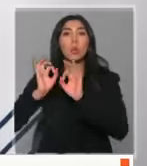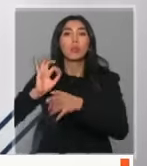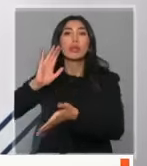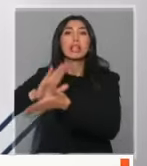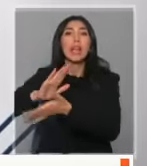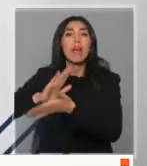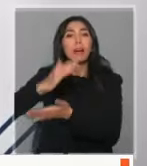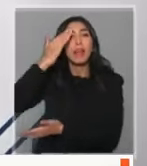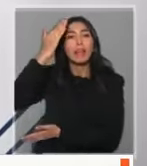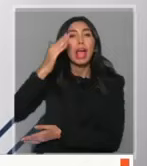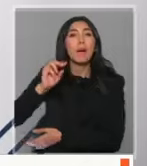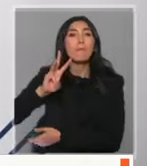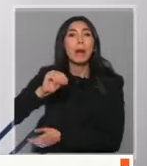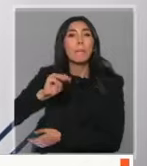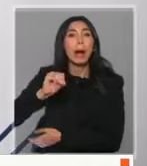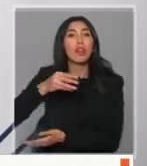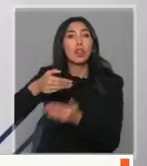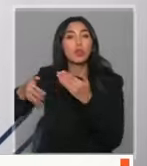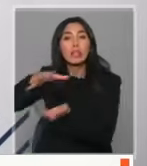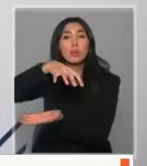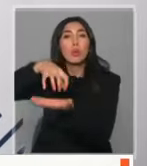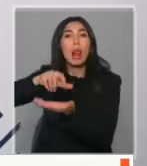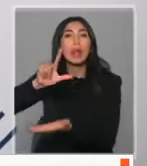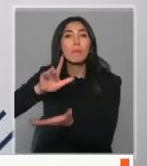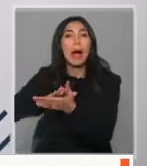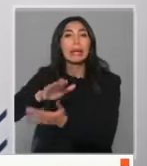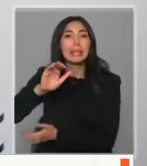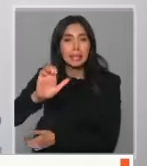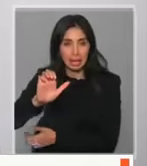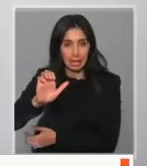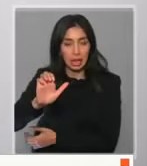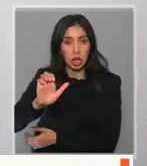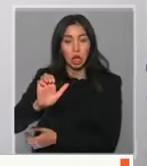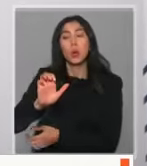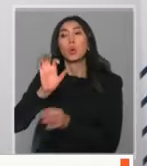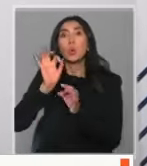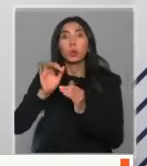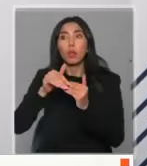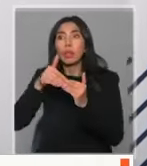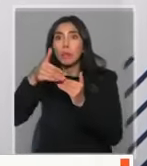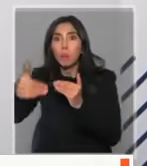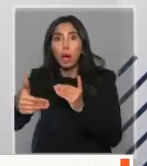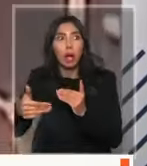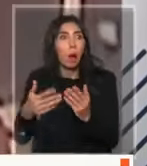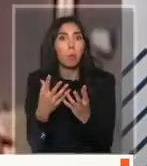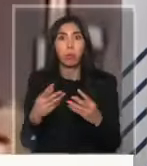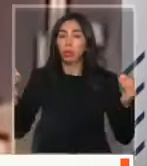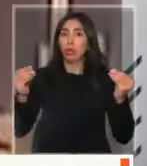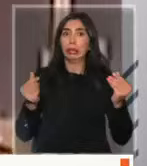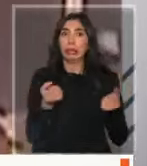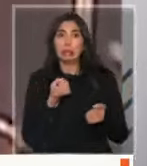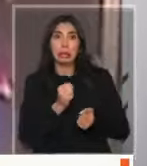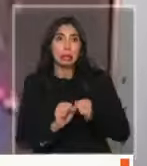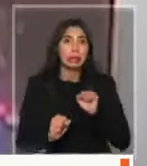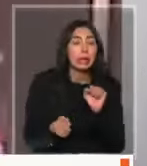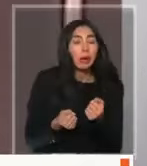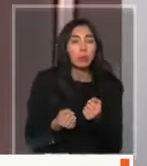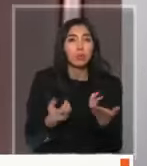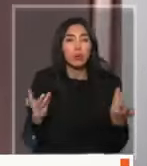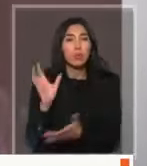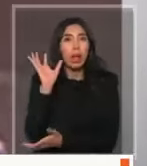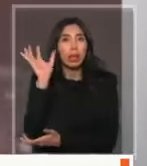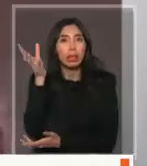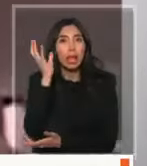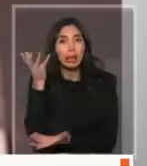en Limache, momentos antes de que todo se convierta en angustia e incertidumbre. Y es que nadie entiende cómo